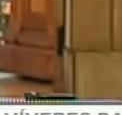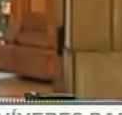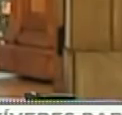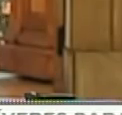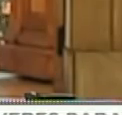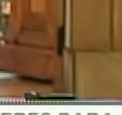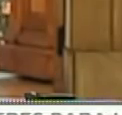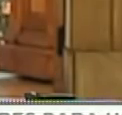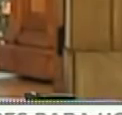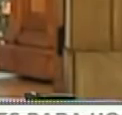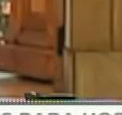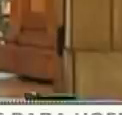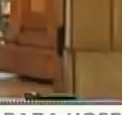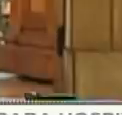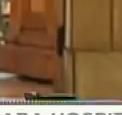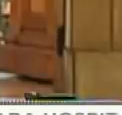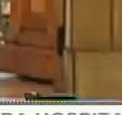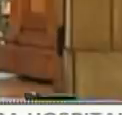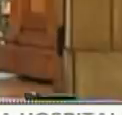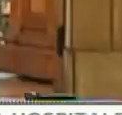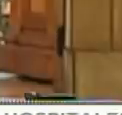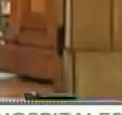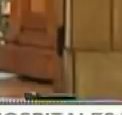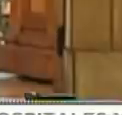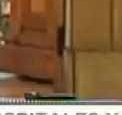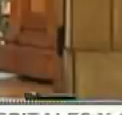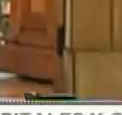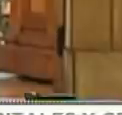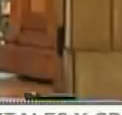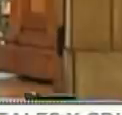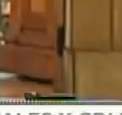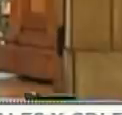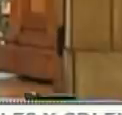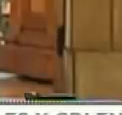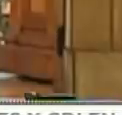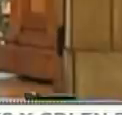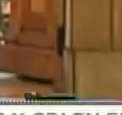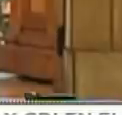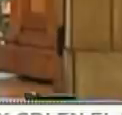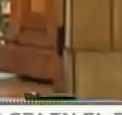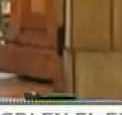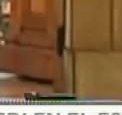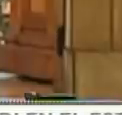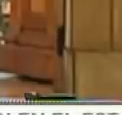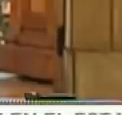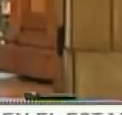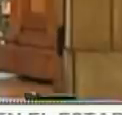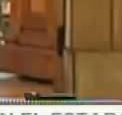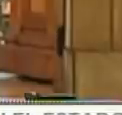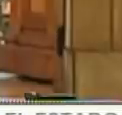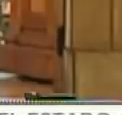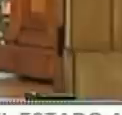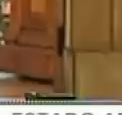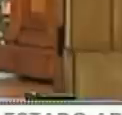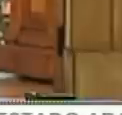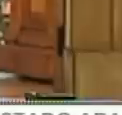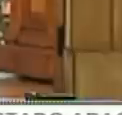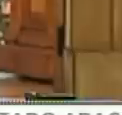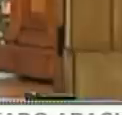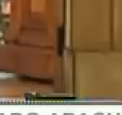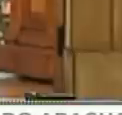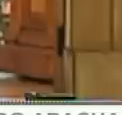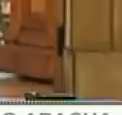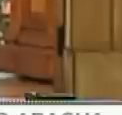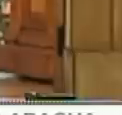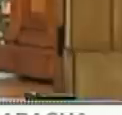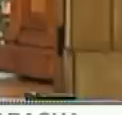las últimas 24 horas, revisando el estado de salud de cada uno de los pacientes. Ustedes saben que en